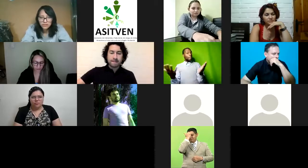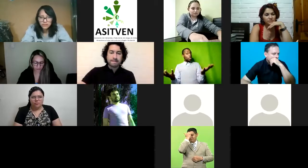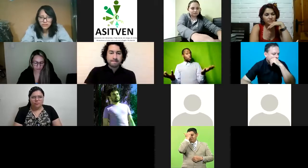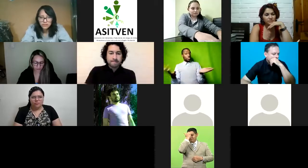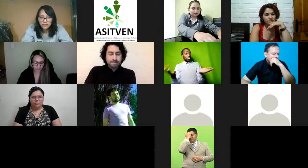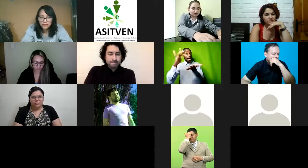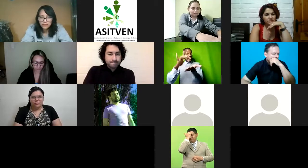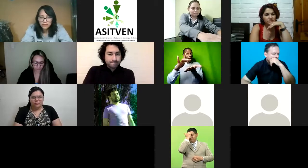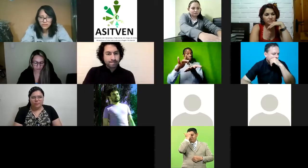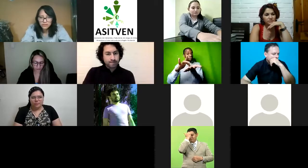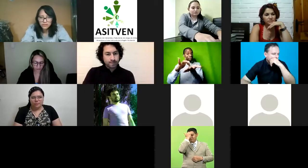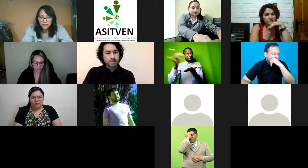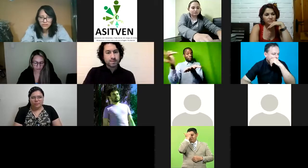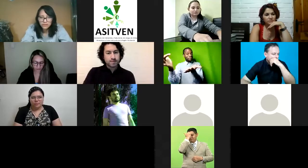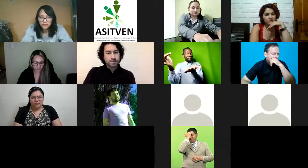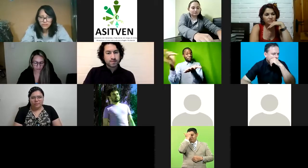por ejemplo, esta.